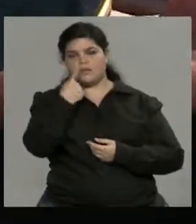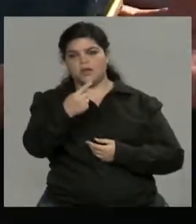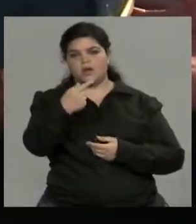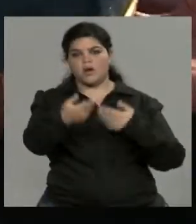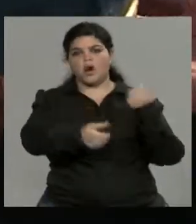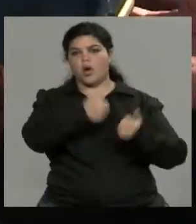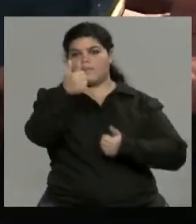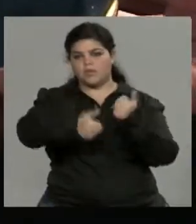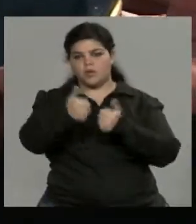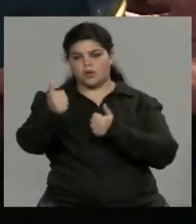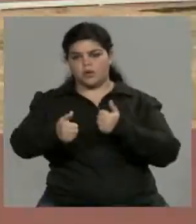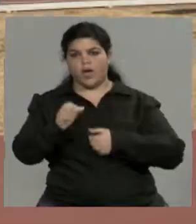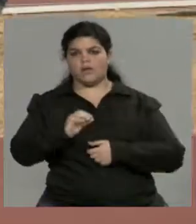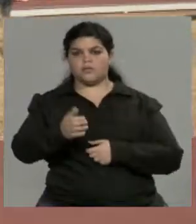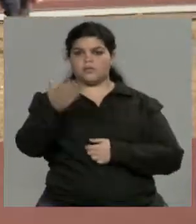pasado